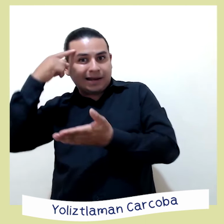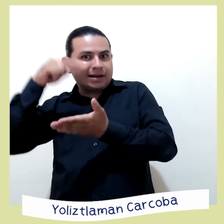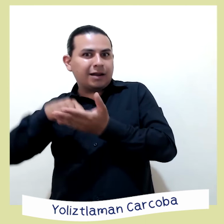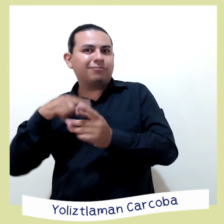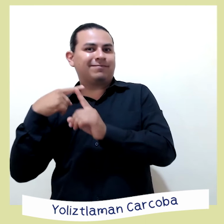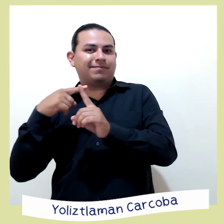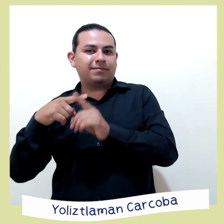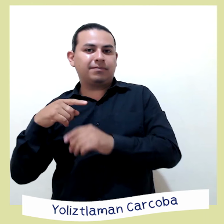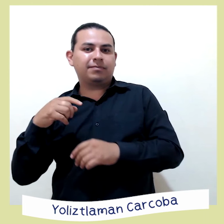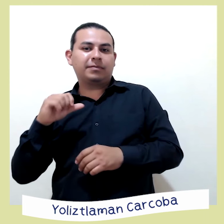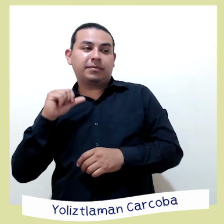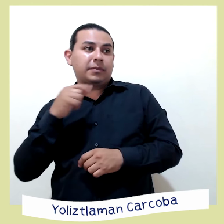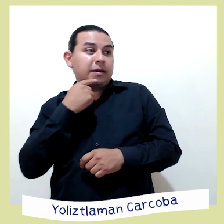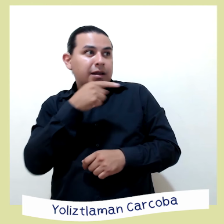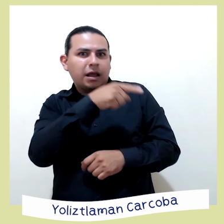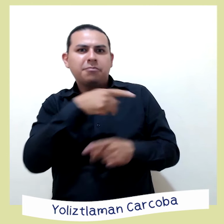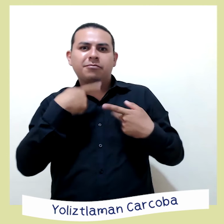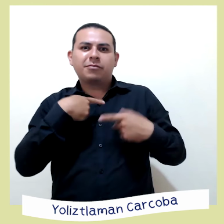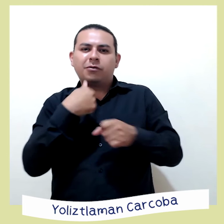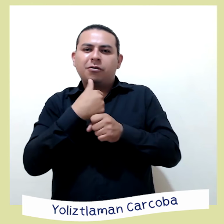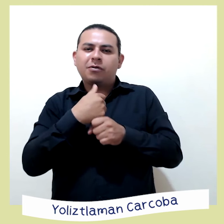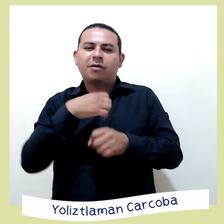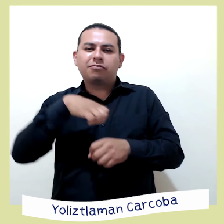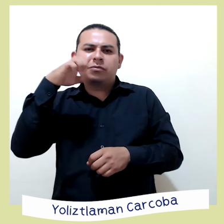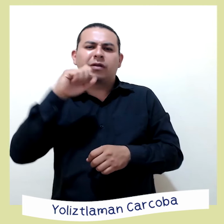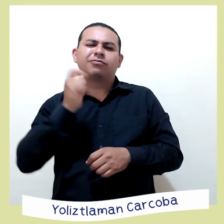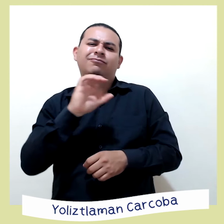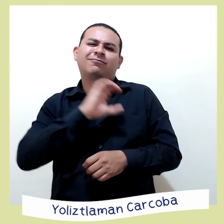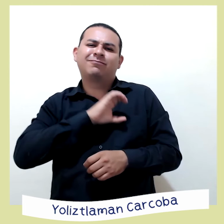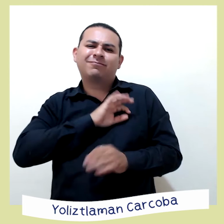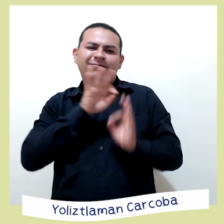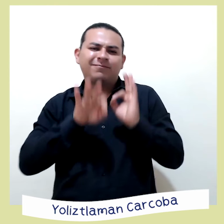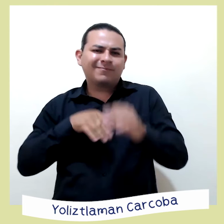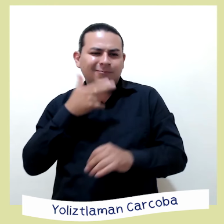positivos. En general, las personas mayores son cálidas,